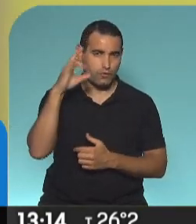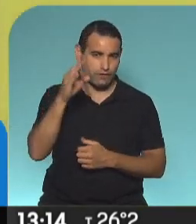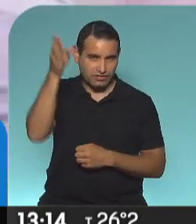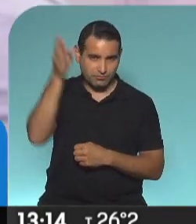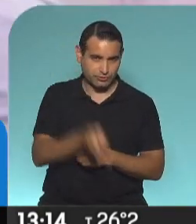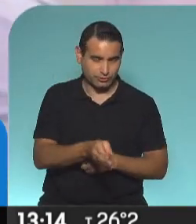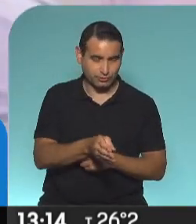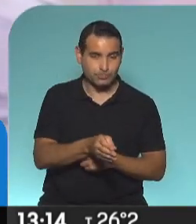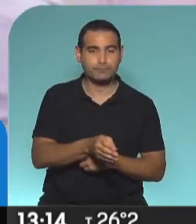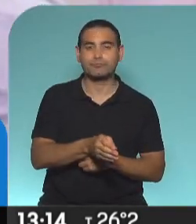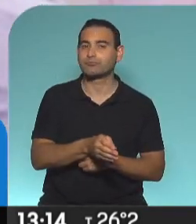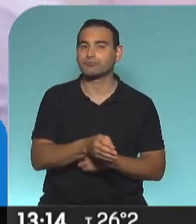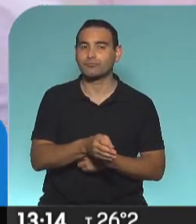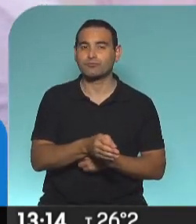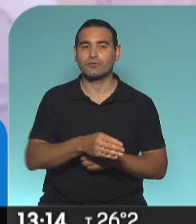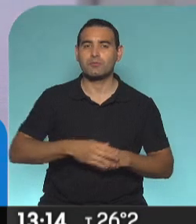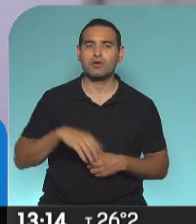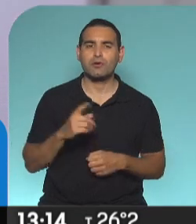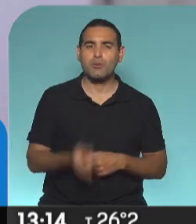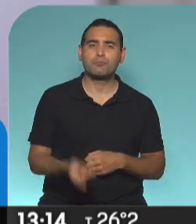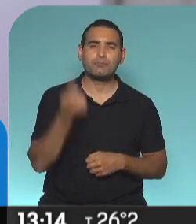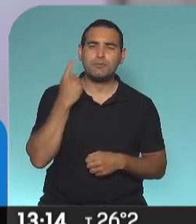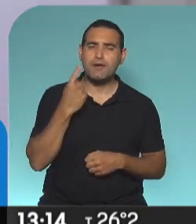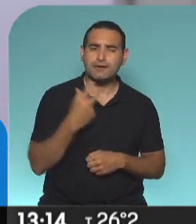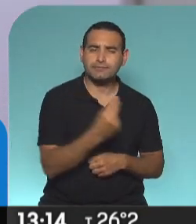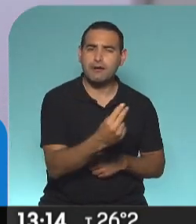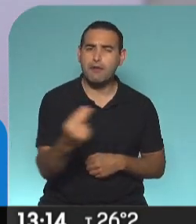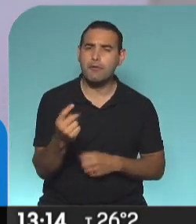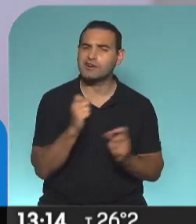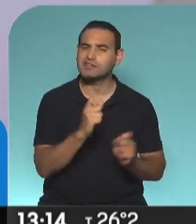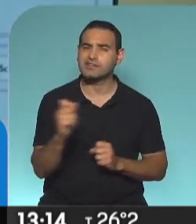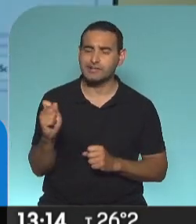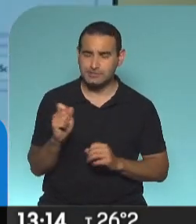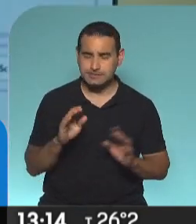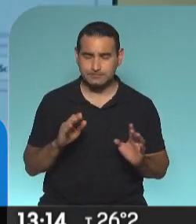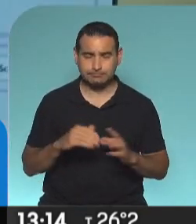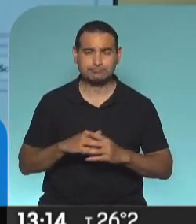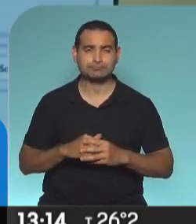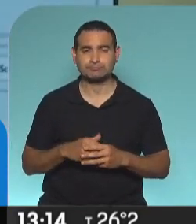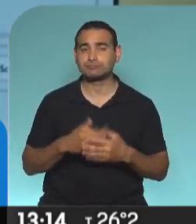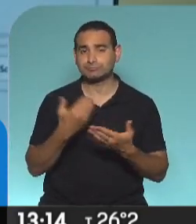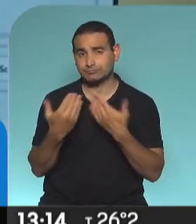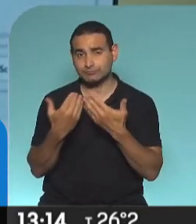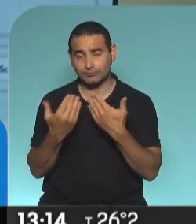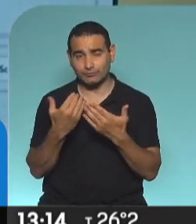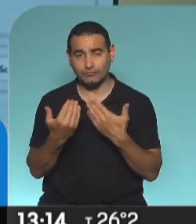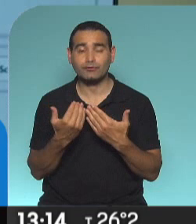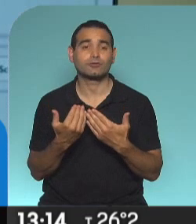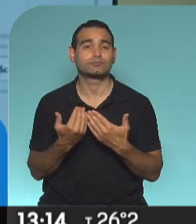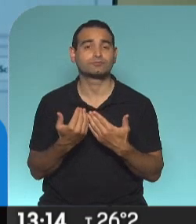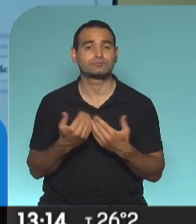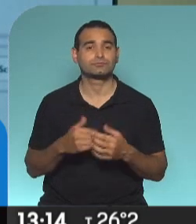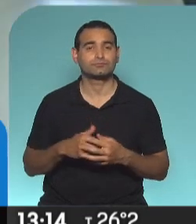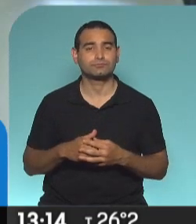90% pero quienes serán los primeros en recibir la vacuna contra el coronavirus sobre este tema y los resultados exitosos